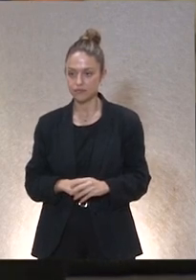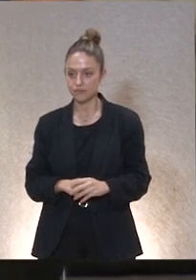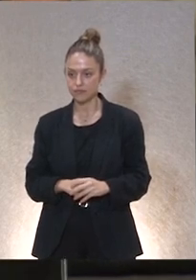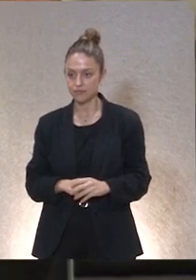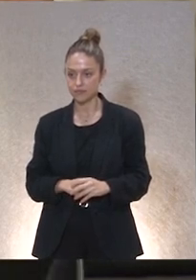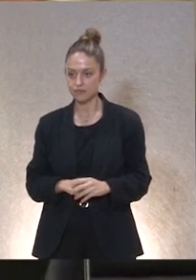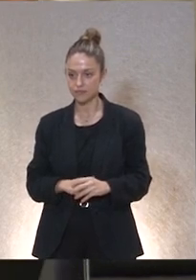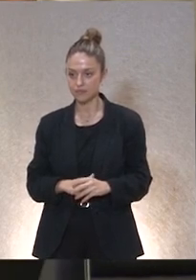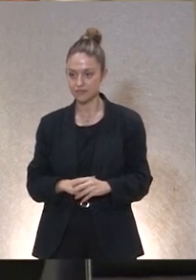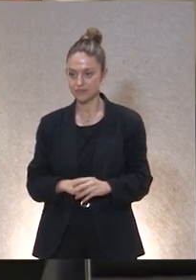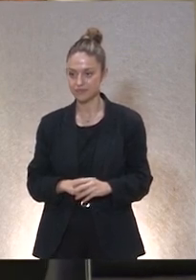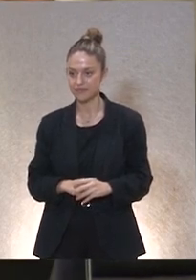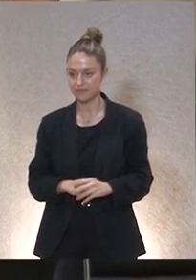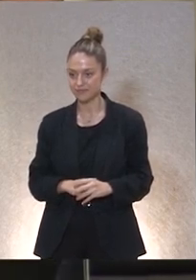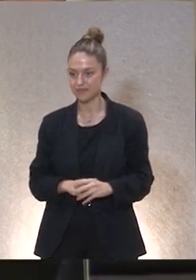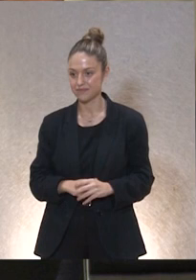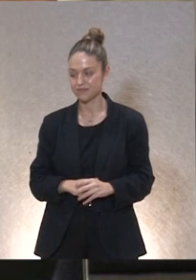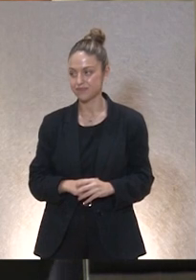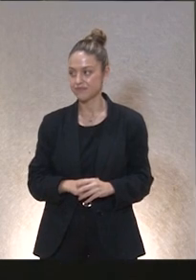queris decir algo